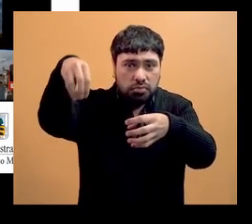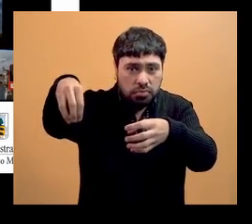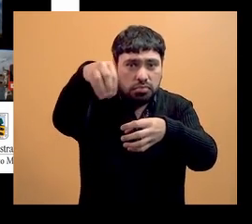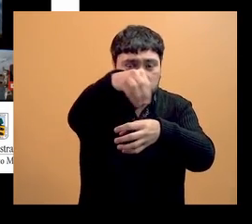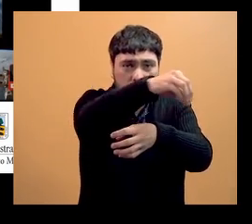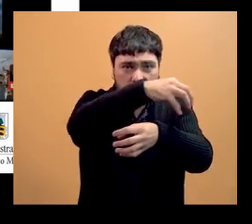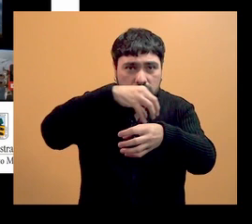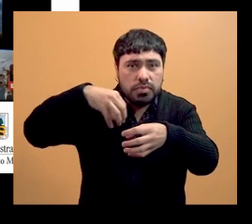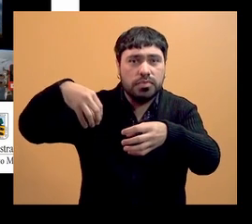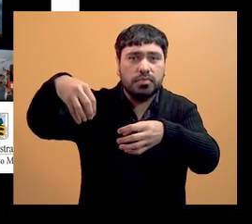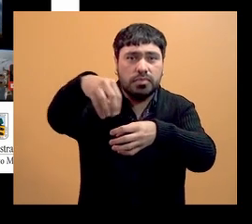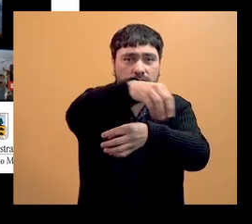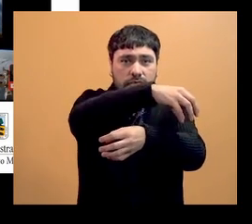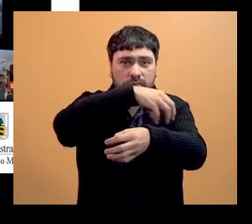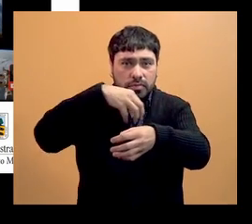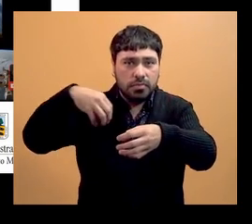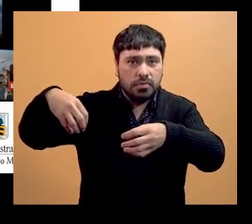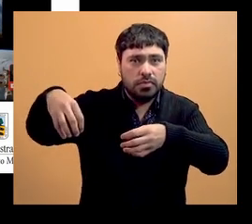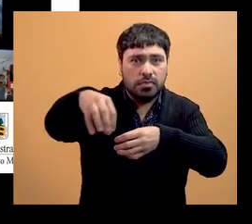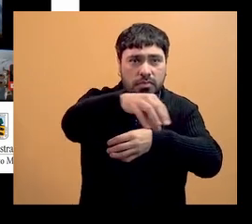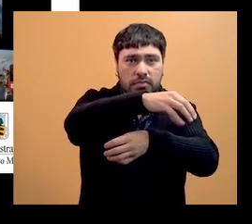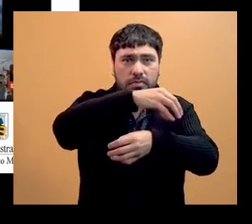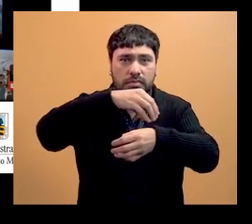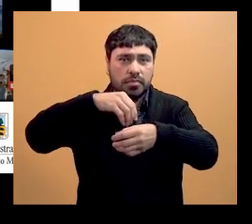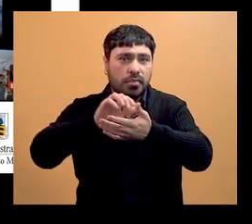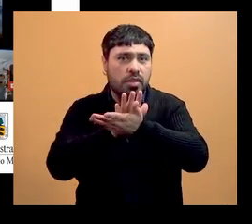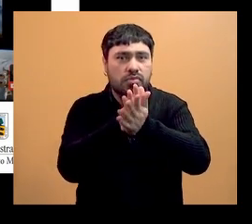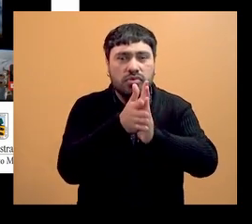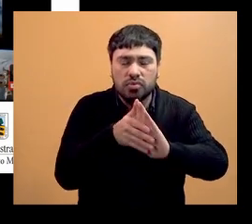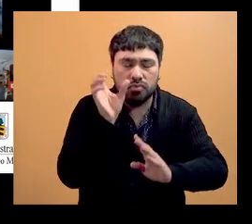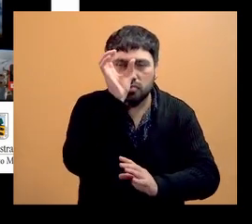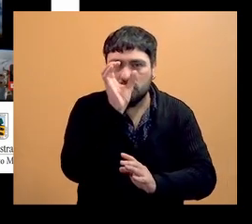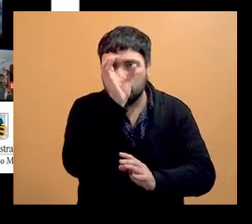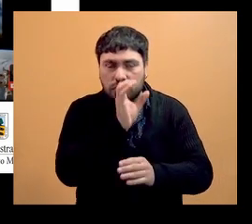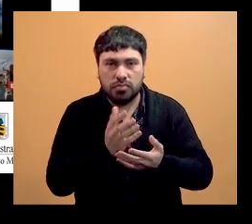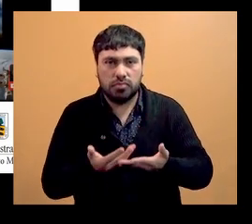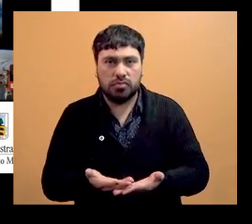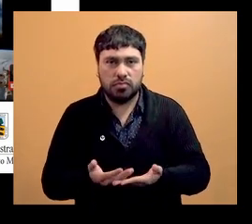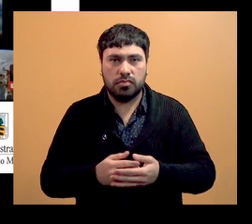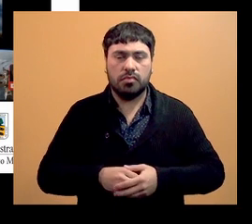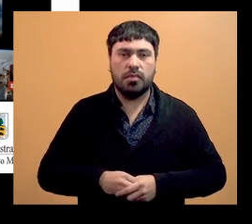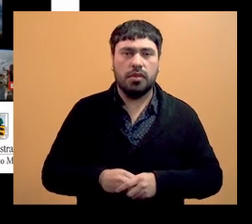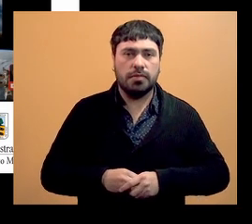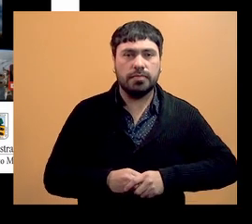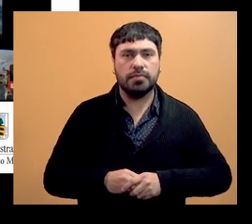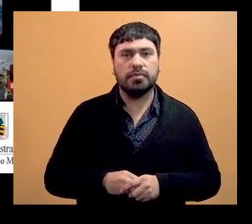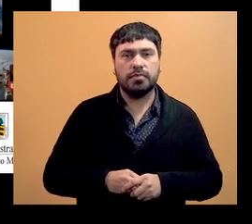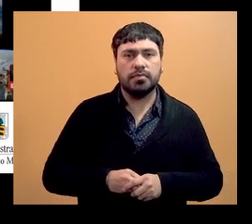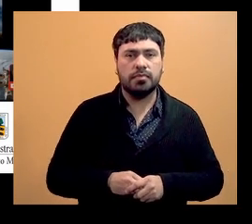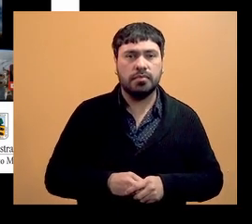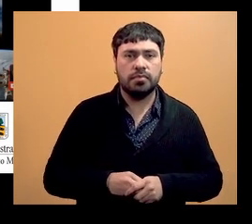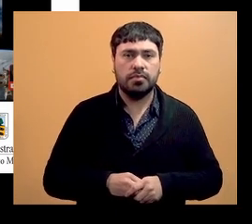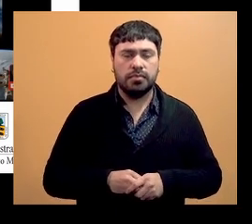de satélites, y básicamente incluye solo las primeras tres categorías, diría yo,